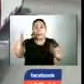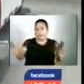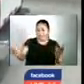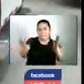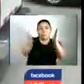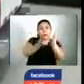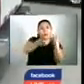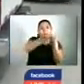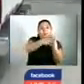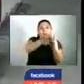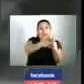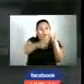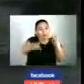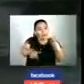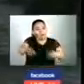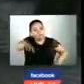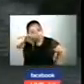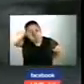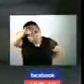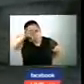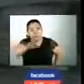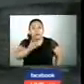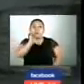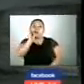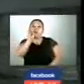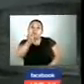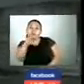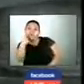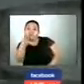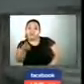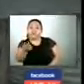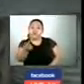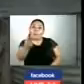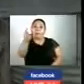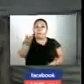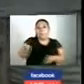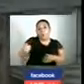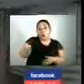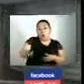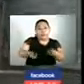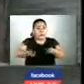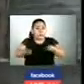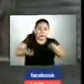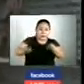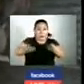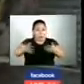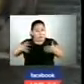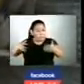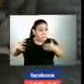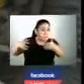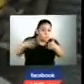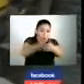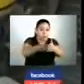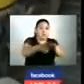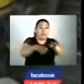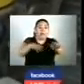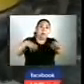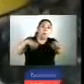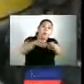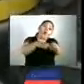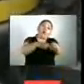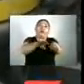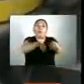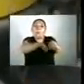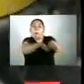centro comercial de antiguo Cuscatlán. Según información, el conductor del autobús perdió el control, chocó con el pick-up y luego